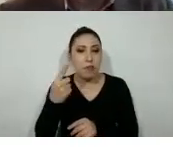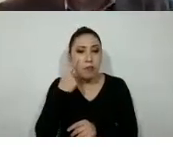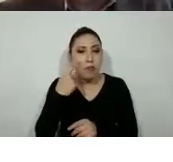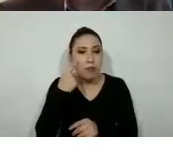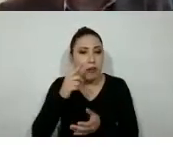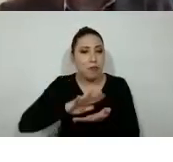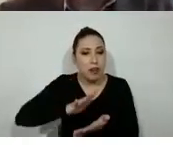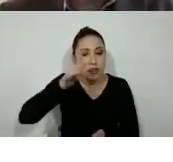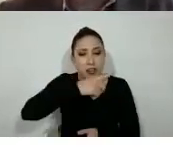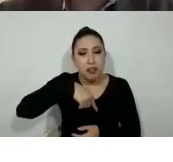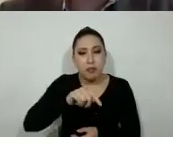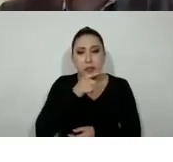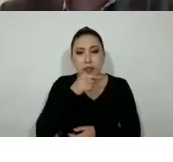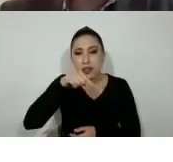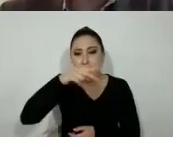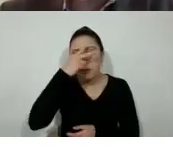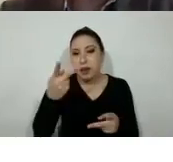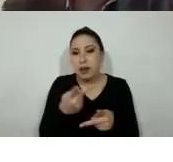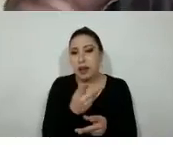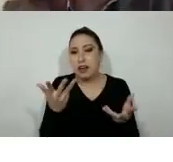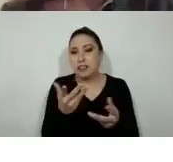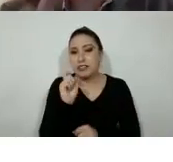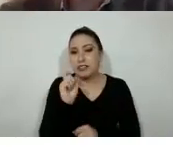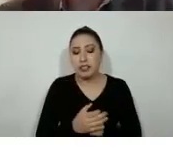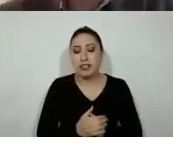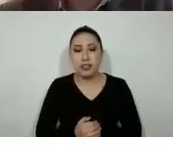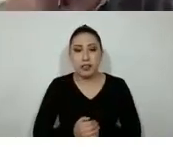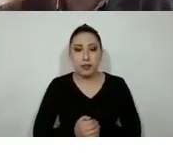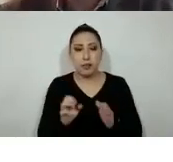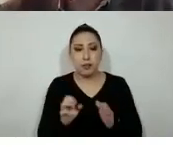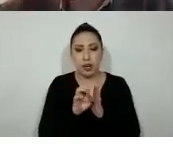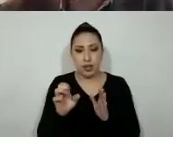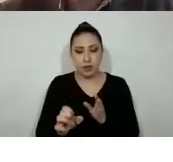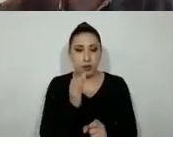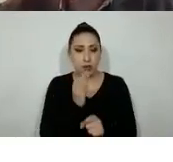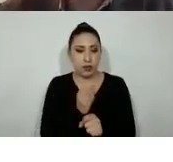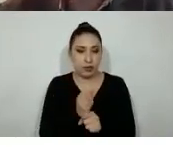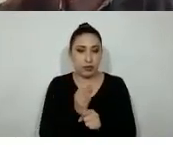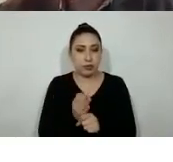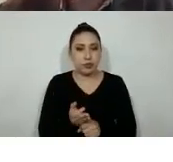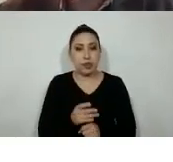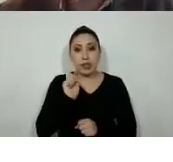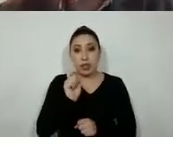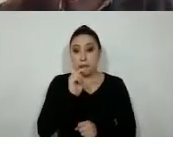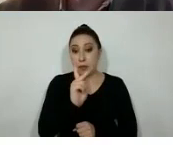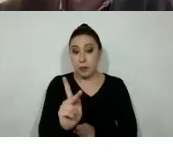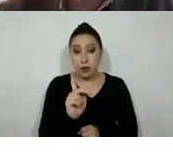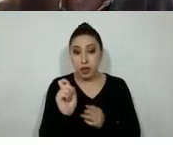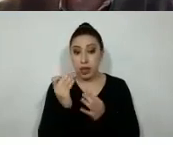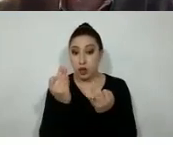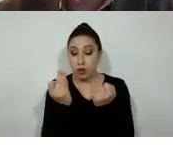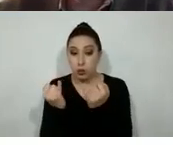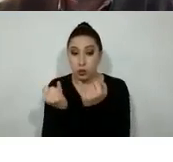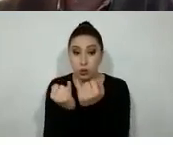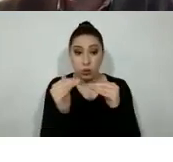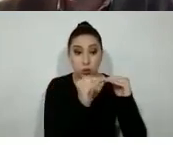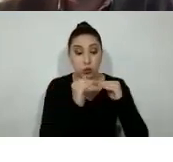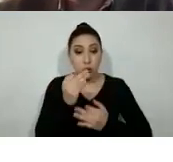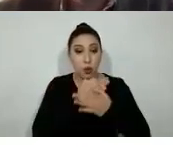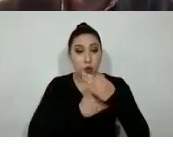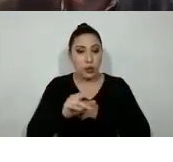en nuestro país. Este es un proceso que no necesariamente es igual en todas, el que les voy a platicar, pero es